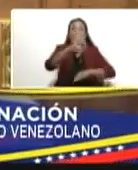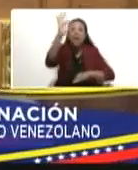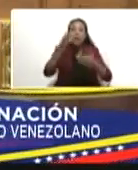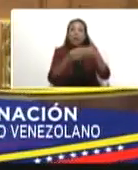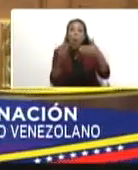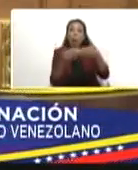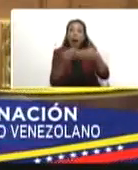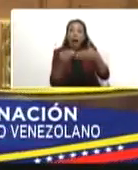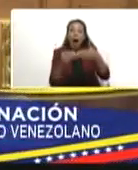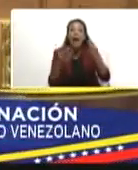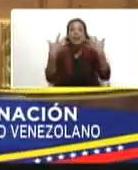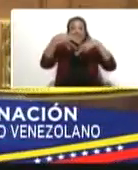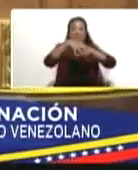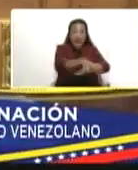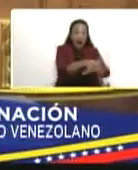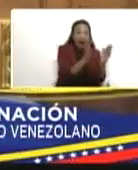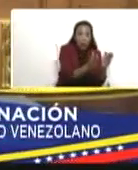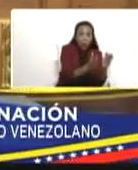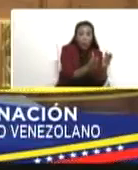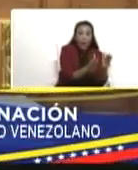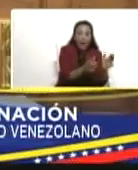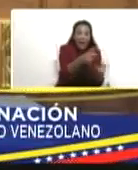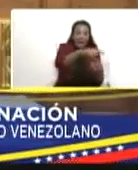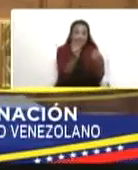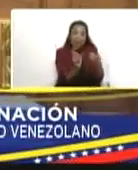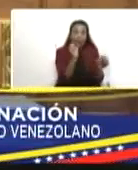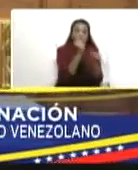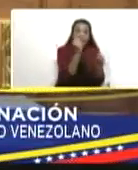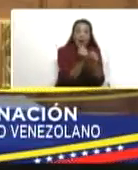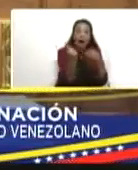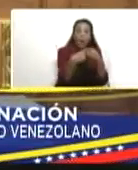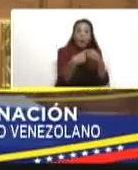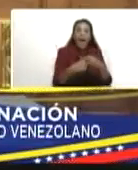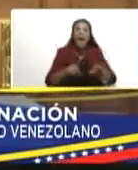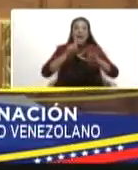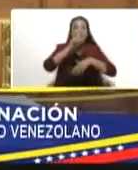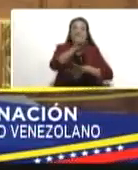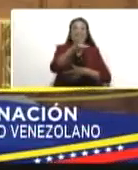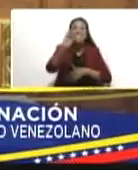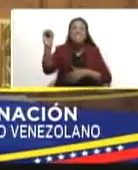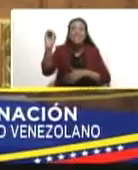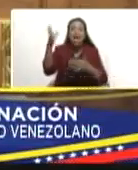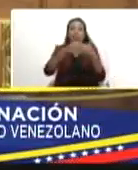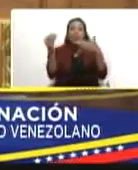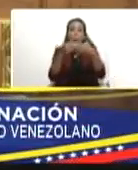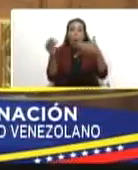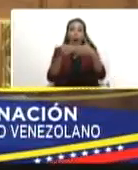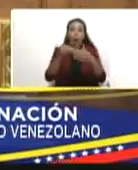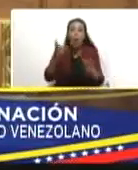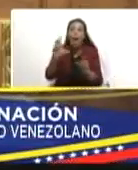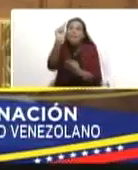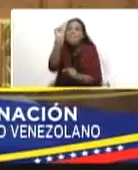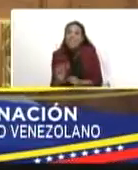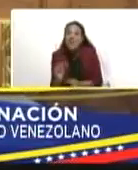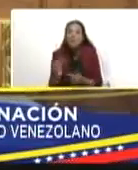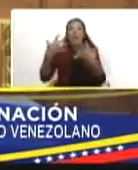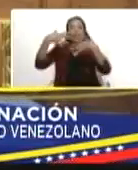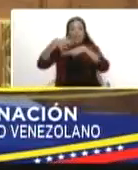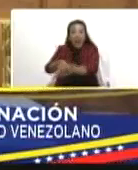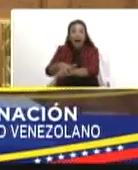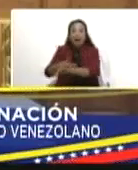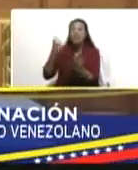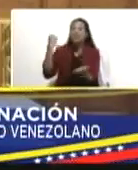mínimo integral indexado de los trabajadores a $100 el ingreso mínimo integrado integral de los